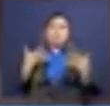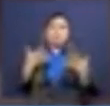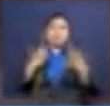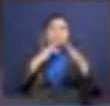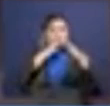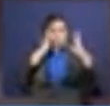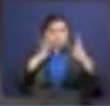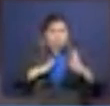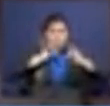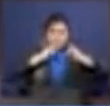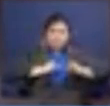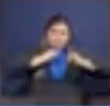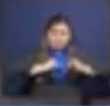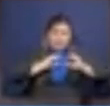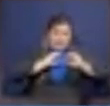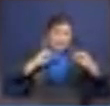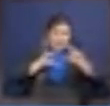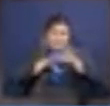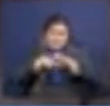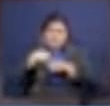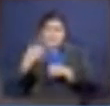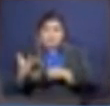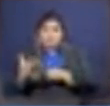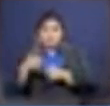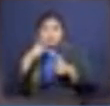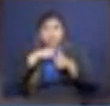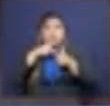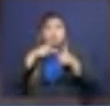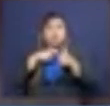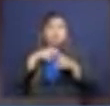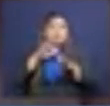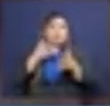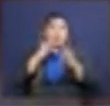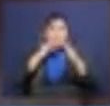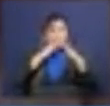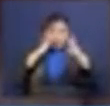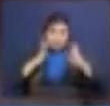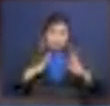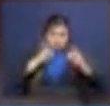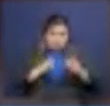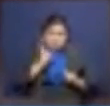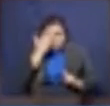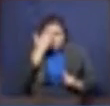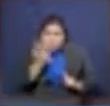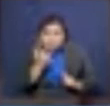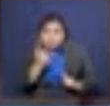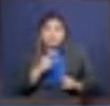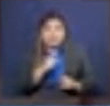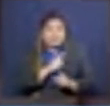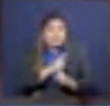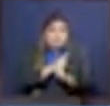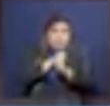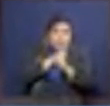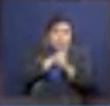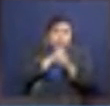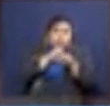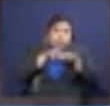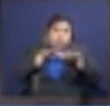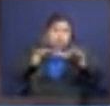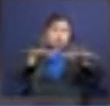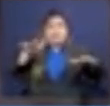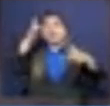y evitamos que la pandemia alcanzara el peor escenario pronosticado ese mismo 16 de marzo.